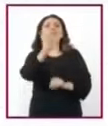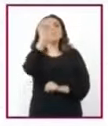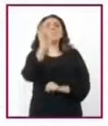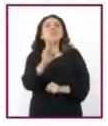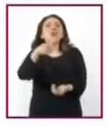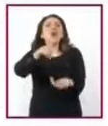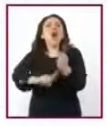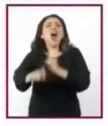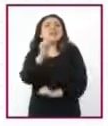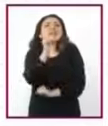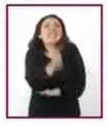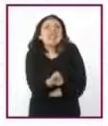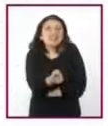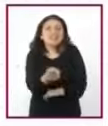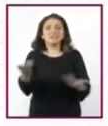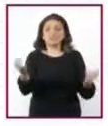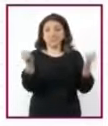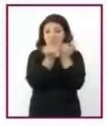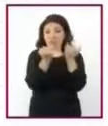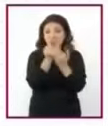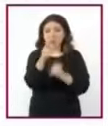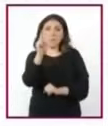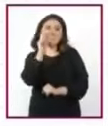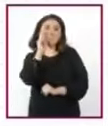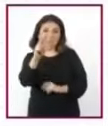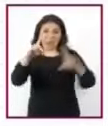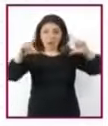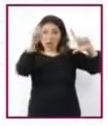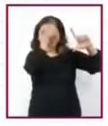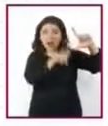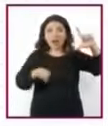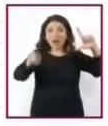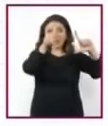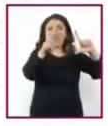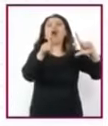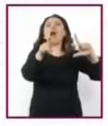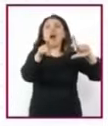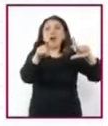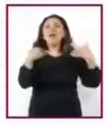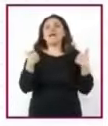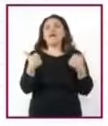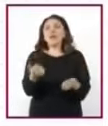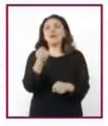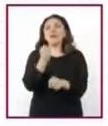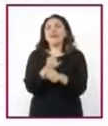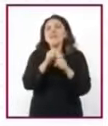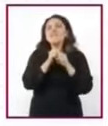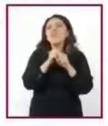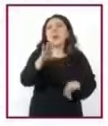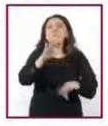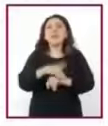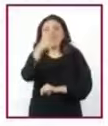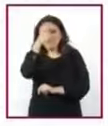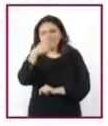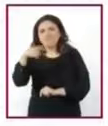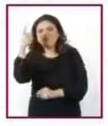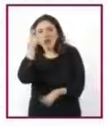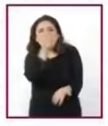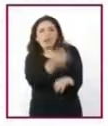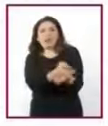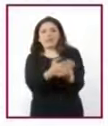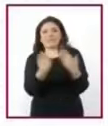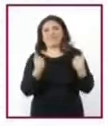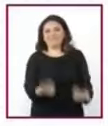que representa. También, al observar una gráfica, se puede captar la información de manera fácil